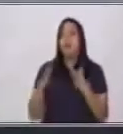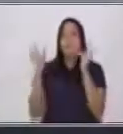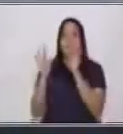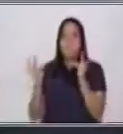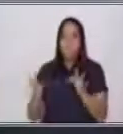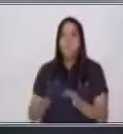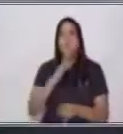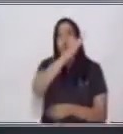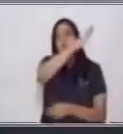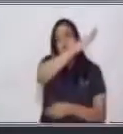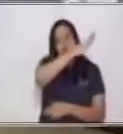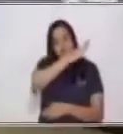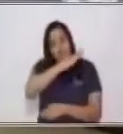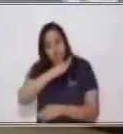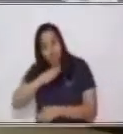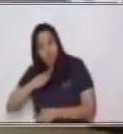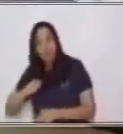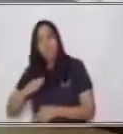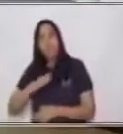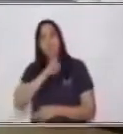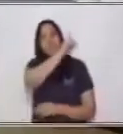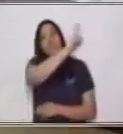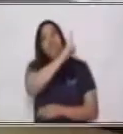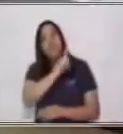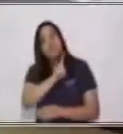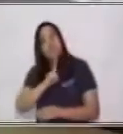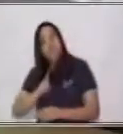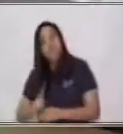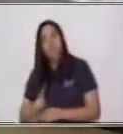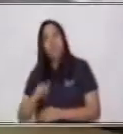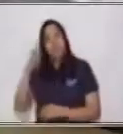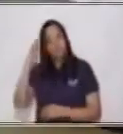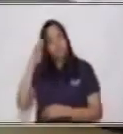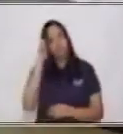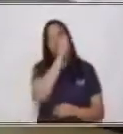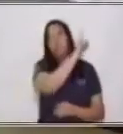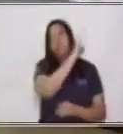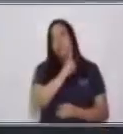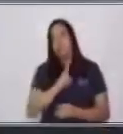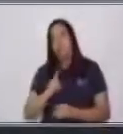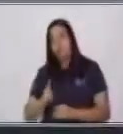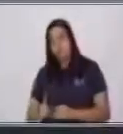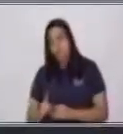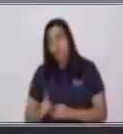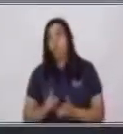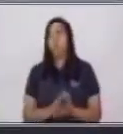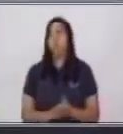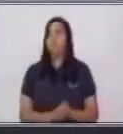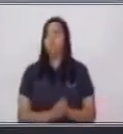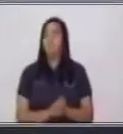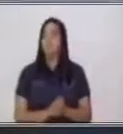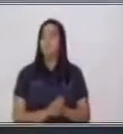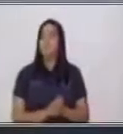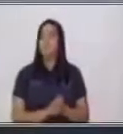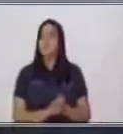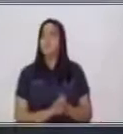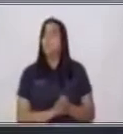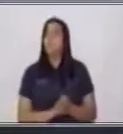8 por 2, 16. 8 por 2, 16. 8 por 0, 0.